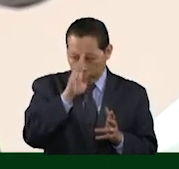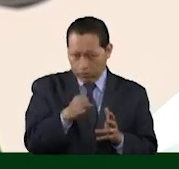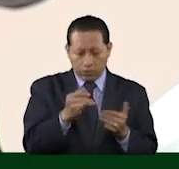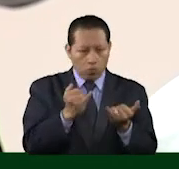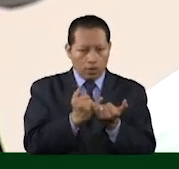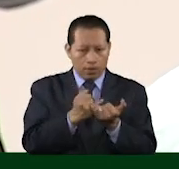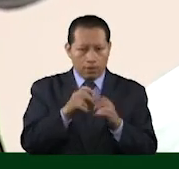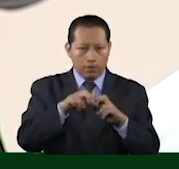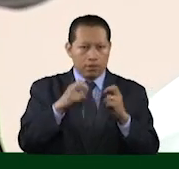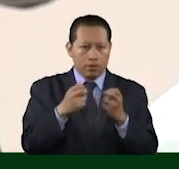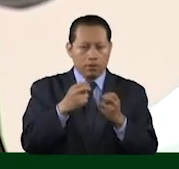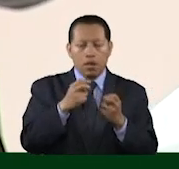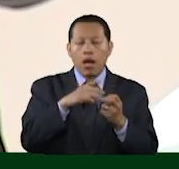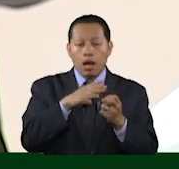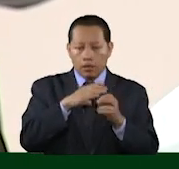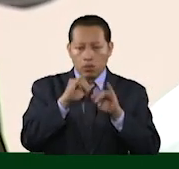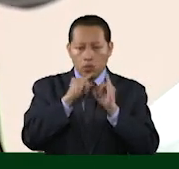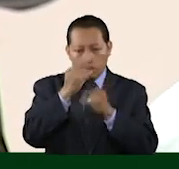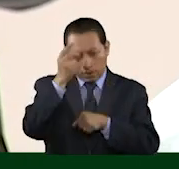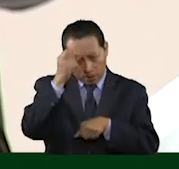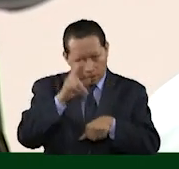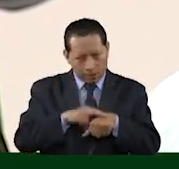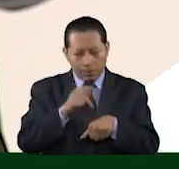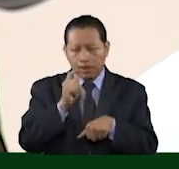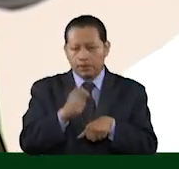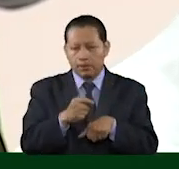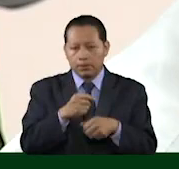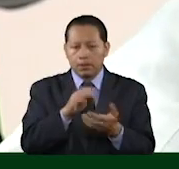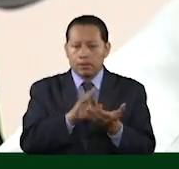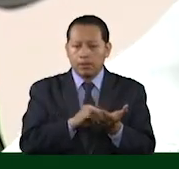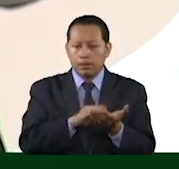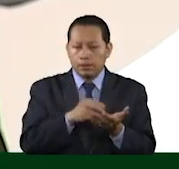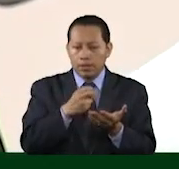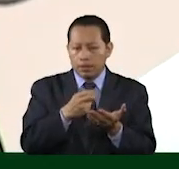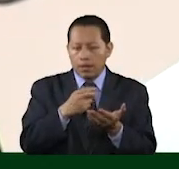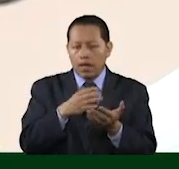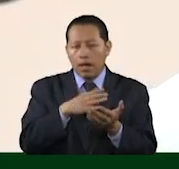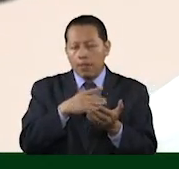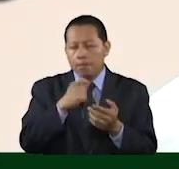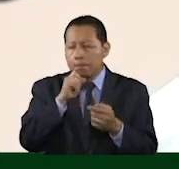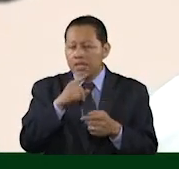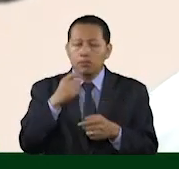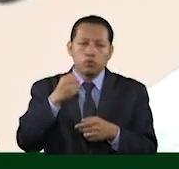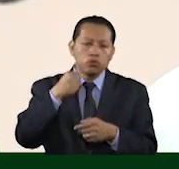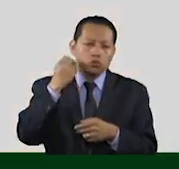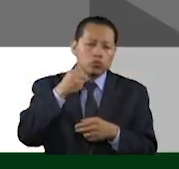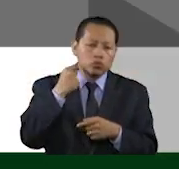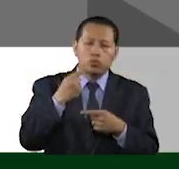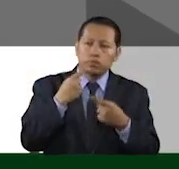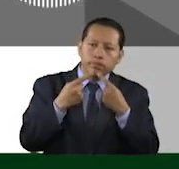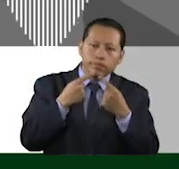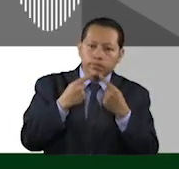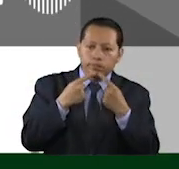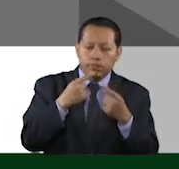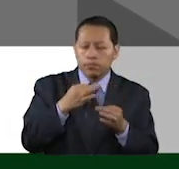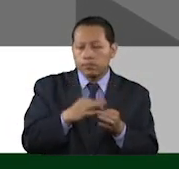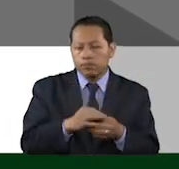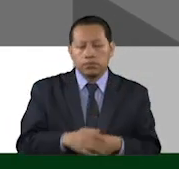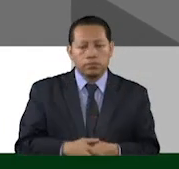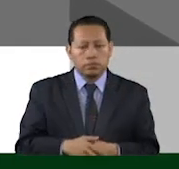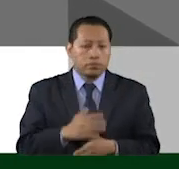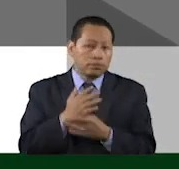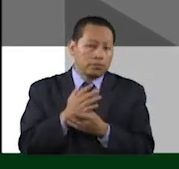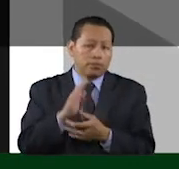como integrantes de la Junta Directiva, en que el documento derivado de estas conclusiones del Parlamento abierto. Pero pareciera